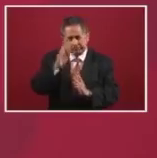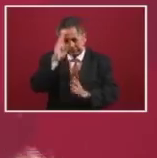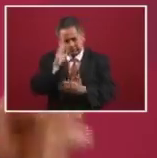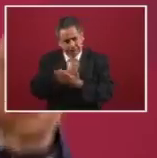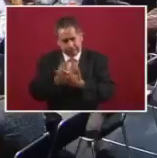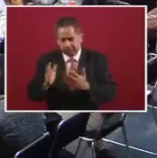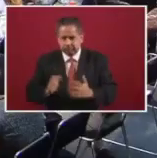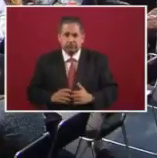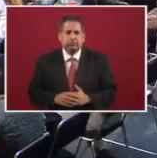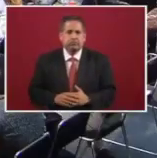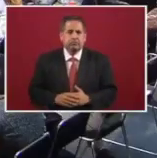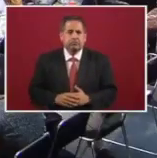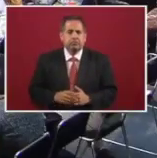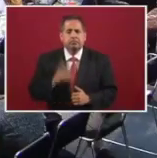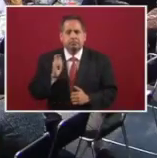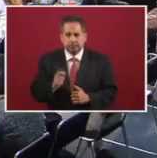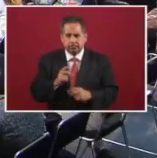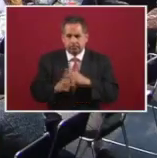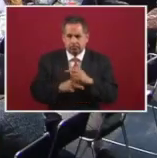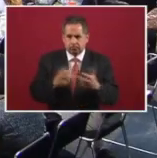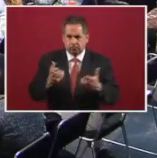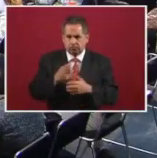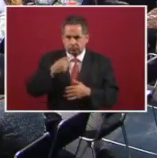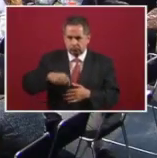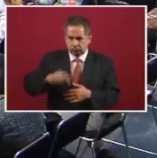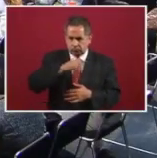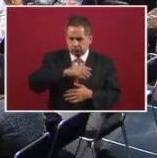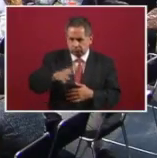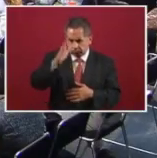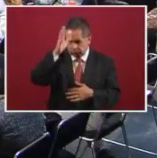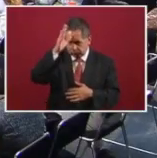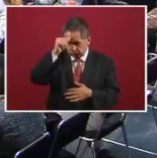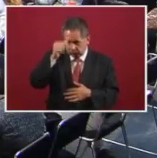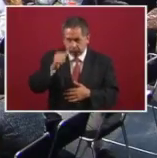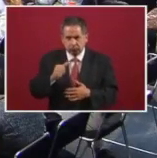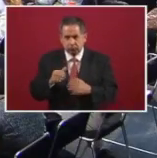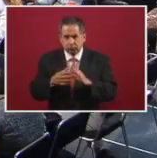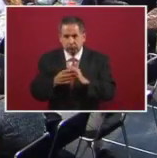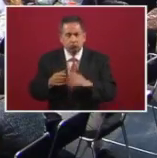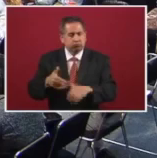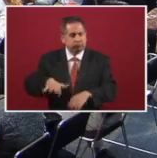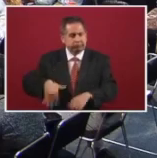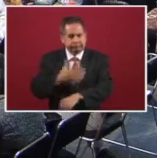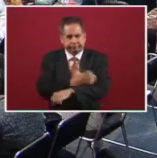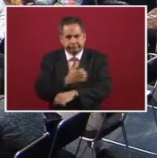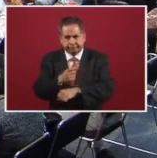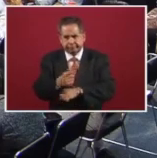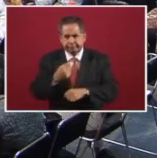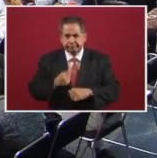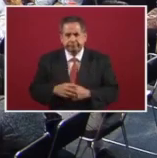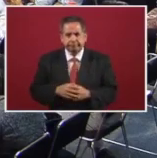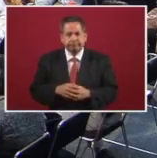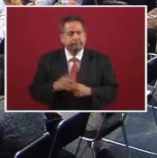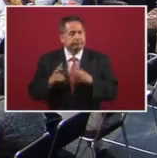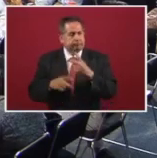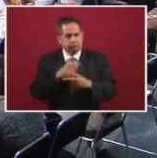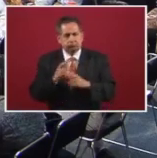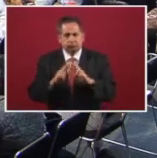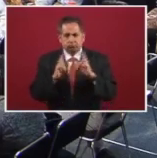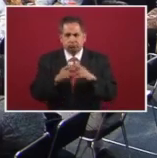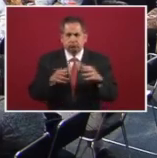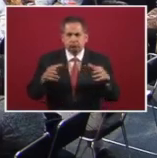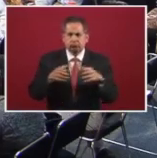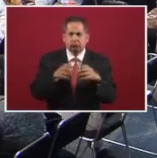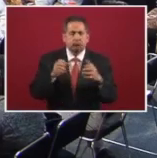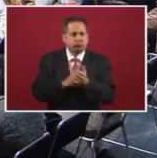Entonces, estamos llegando a un acuerdo. Lo decía aquí el compañero, que tuvimos una reunión con